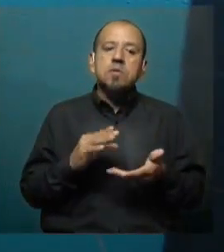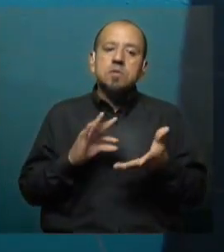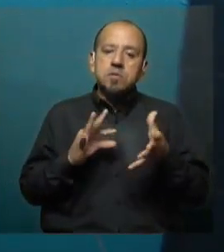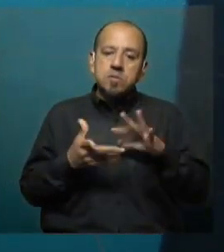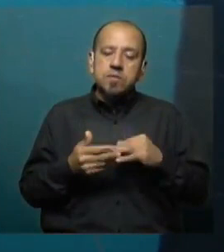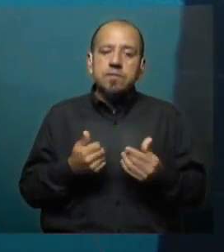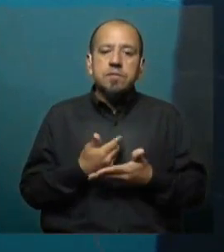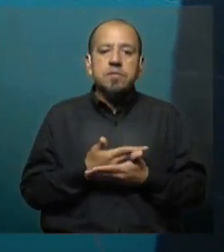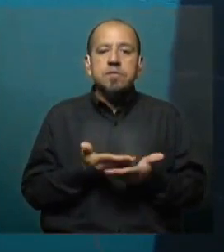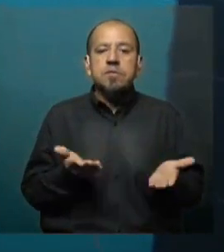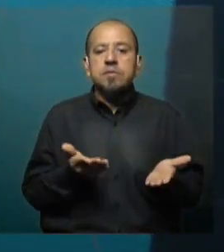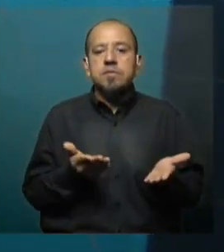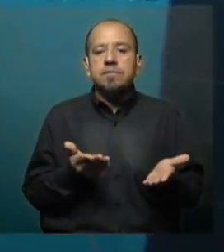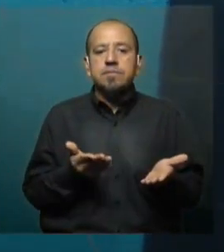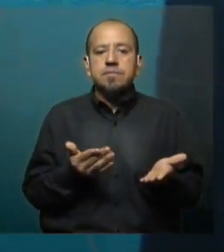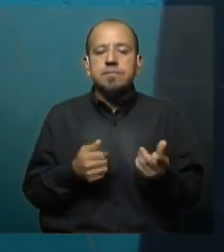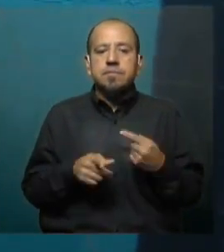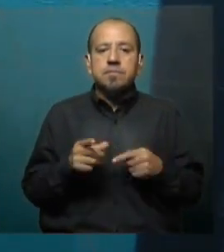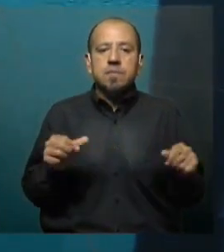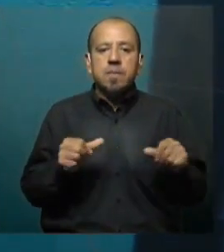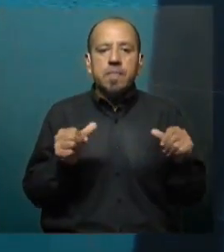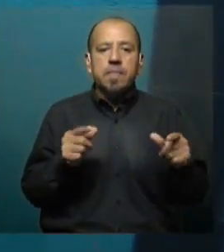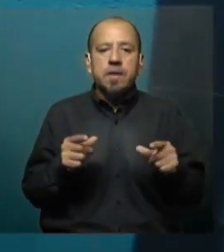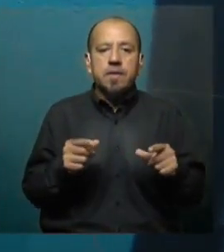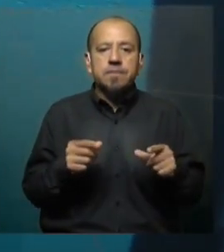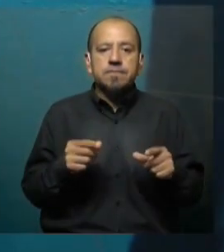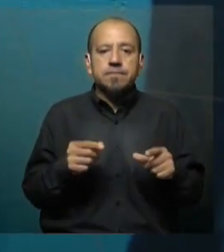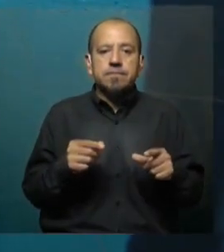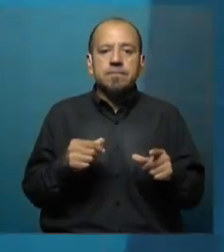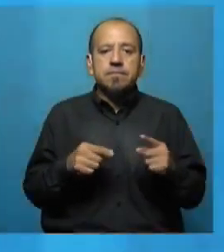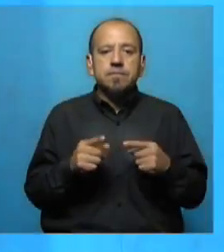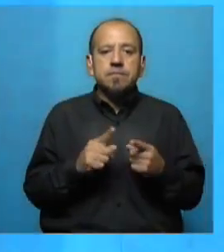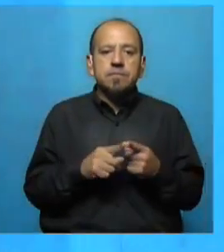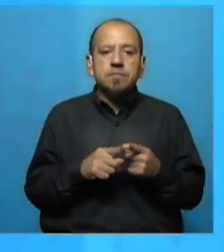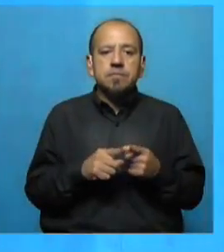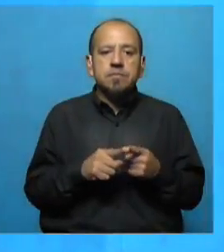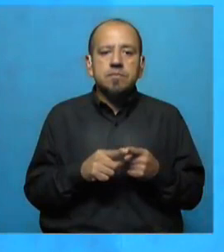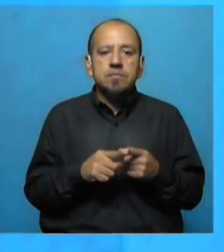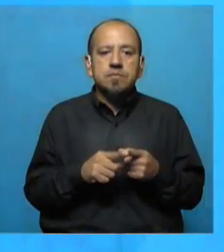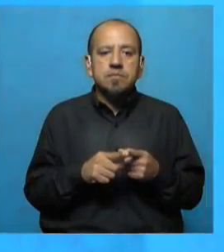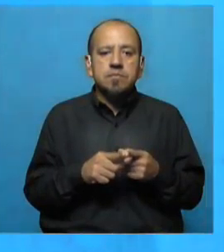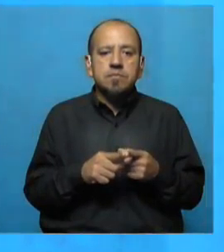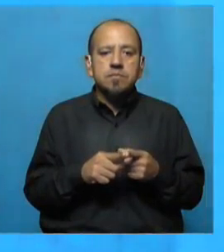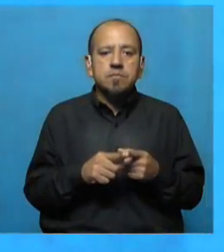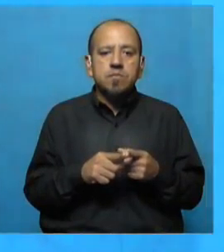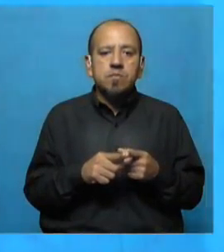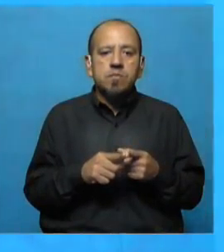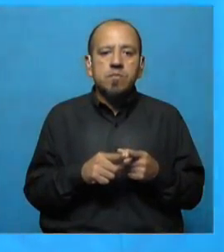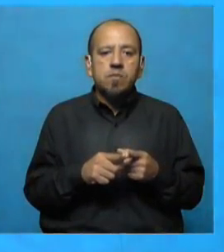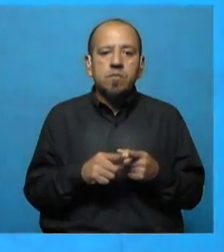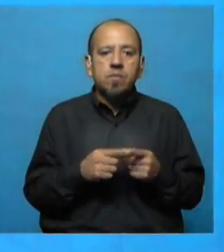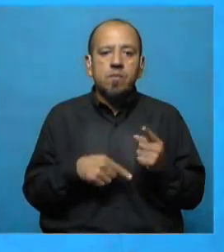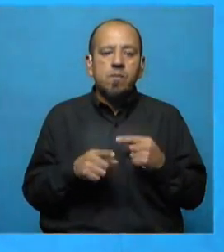mostrarlo también otra forma de hacer partícipe de la a la ciudadanía con con un contenido este y